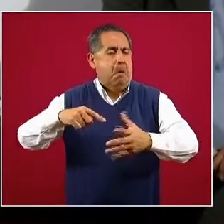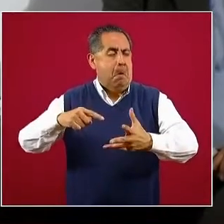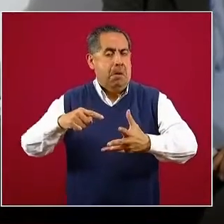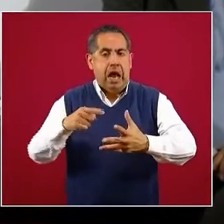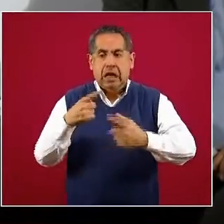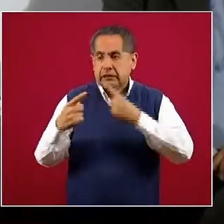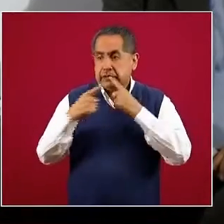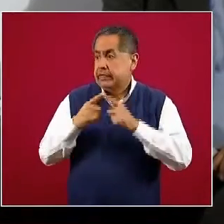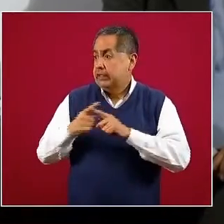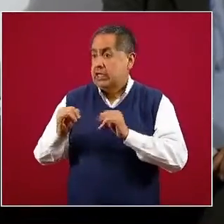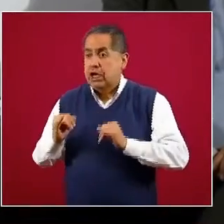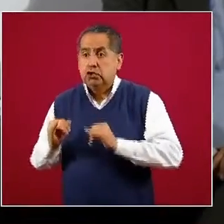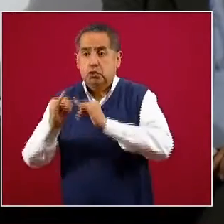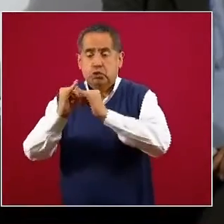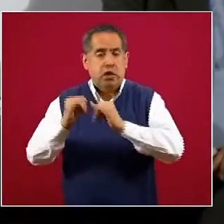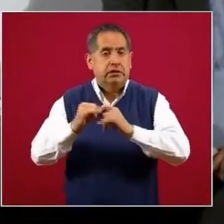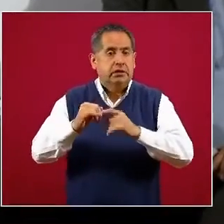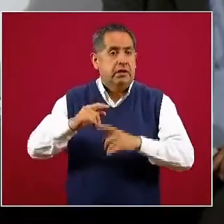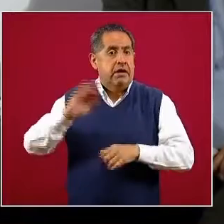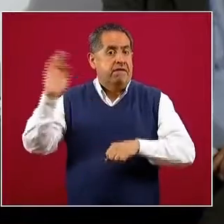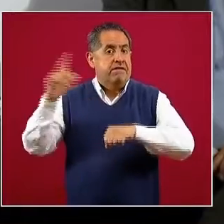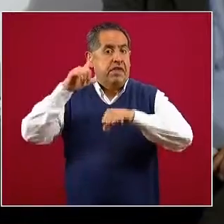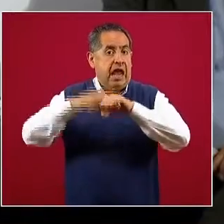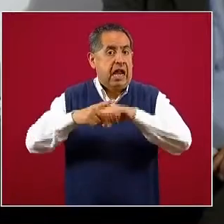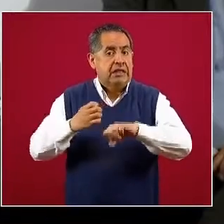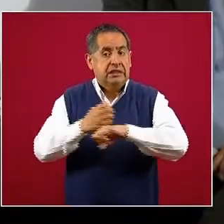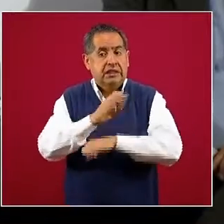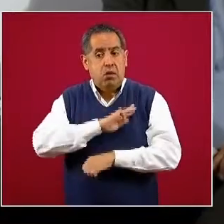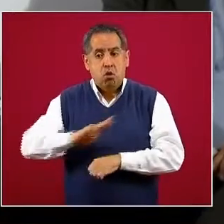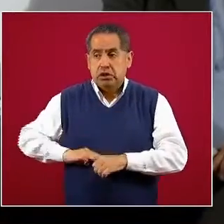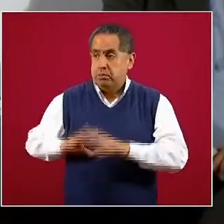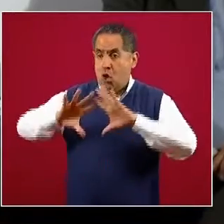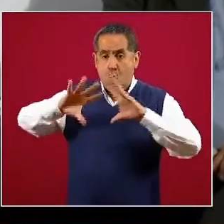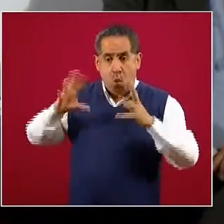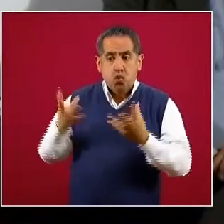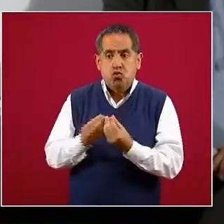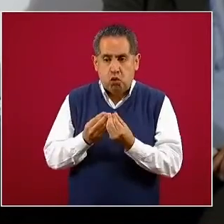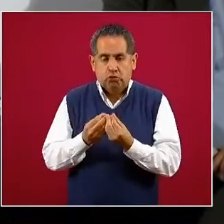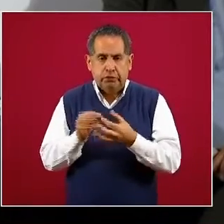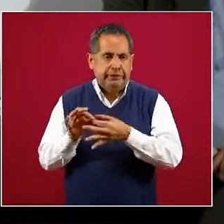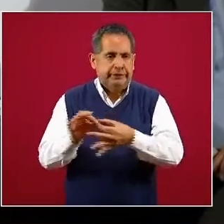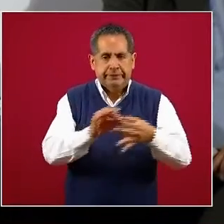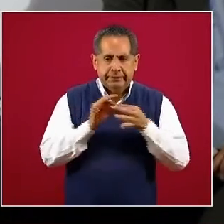sobre COVID-19, hoy viernes 31 de julio de 2020.